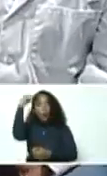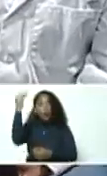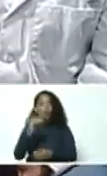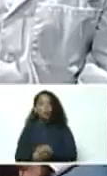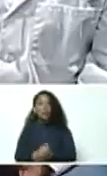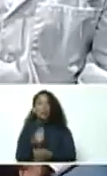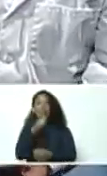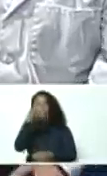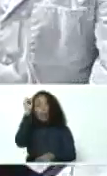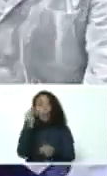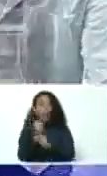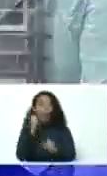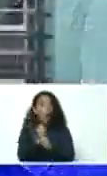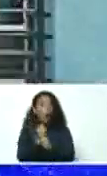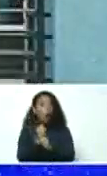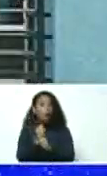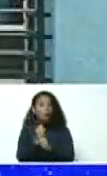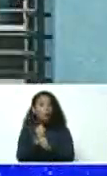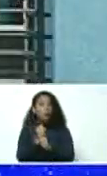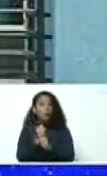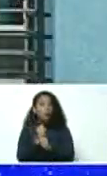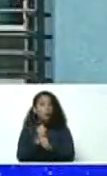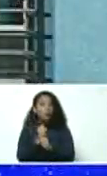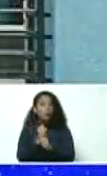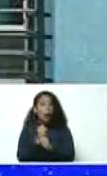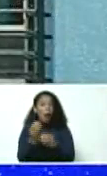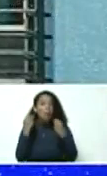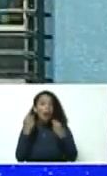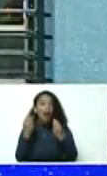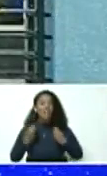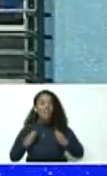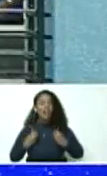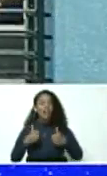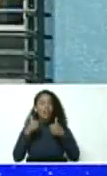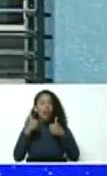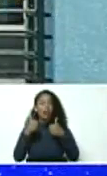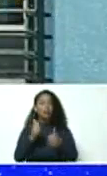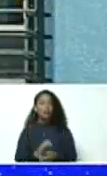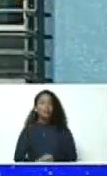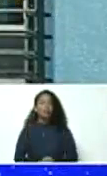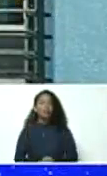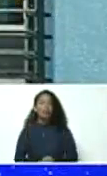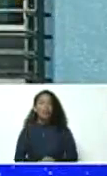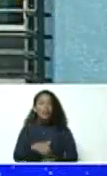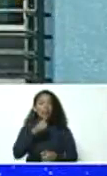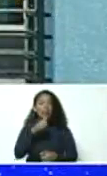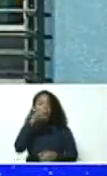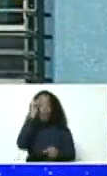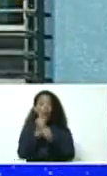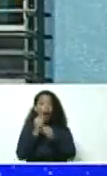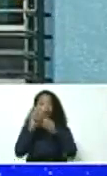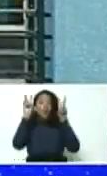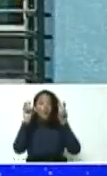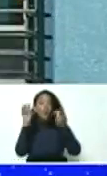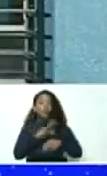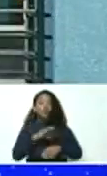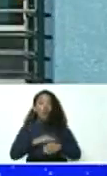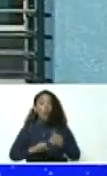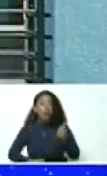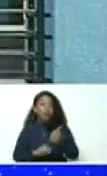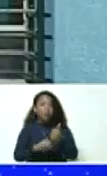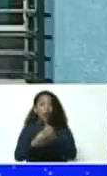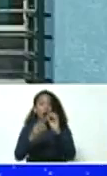Quien trabaja por el vivir viviendo, quien trabaja por una nueva sociedad, por una